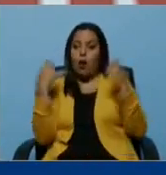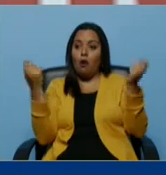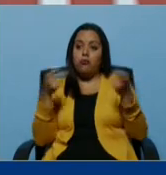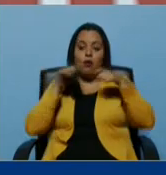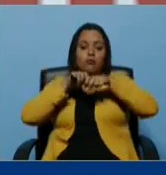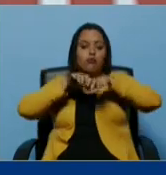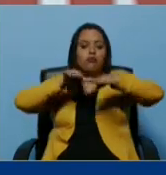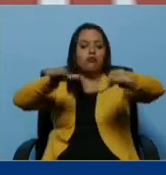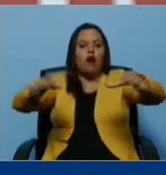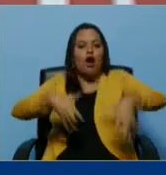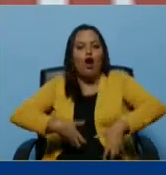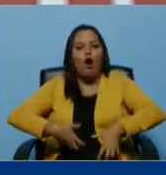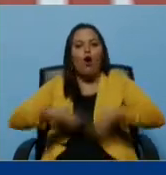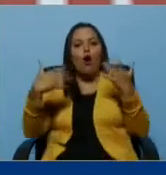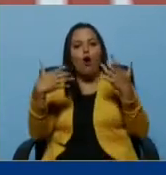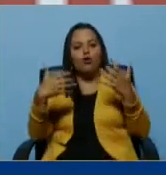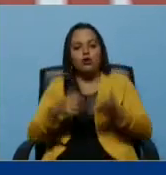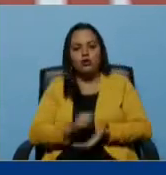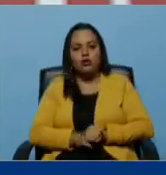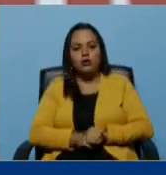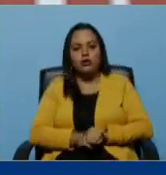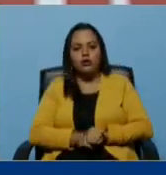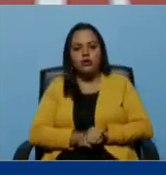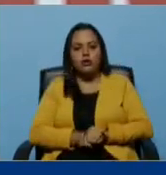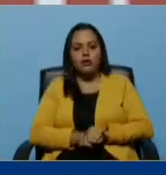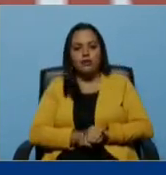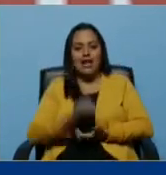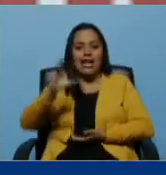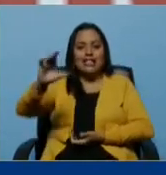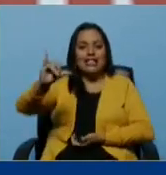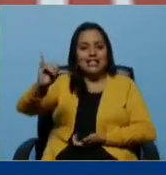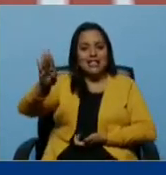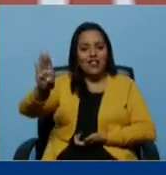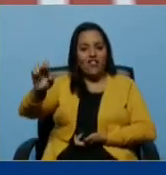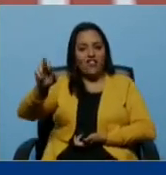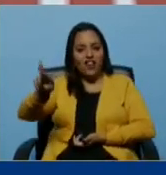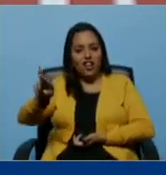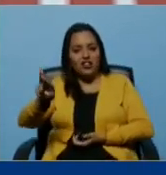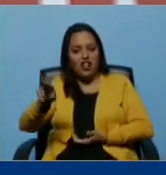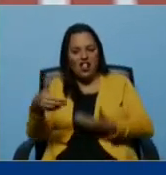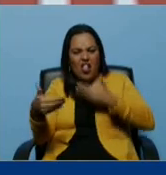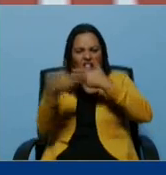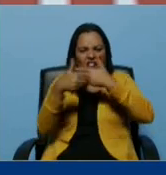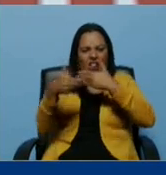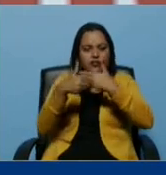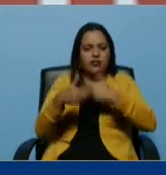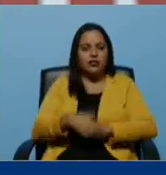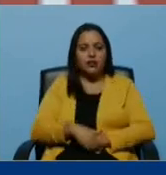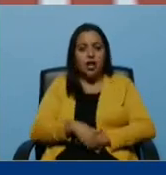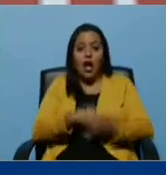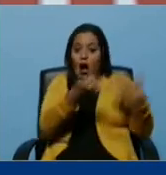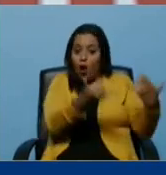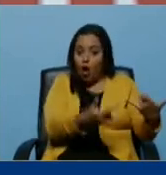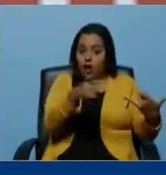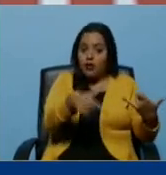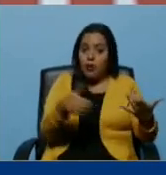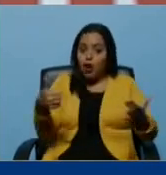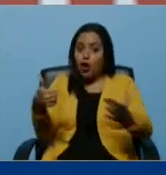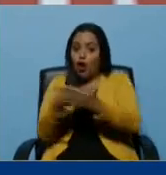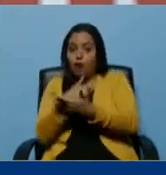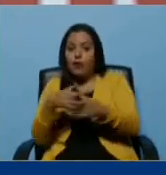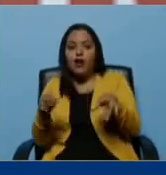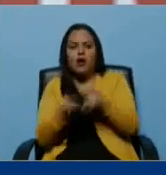la siembra de odio para el ciberfascismo. En este momento, y en el golpe contra Venezuela, así como el golpe del